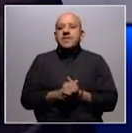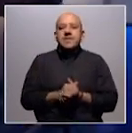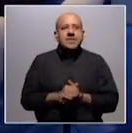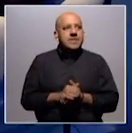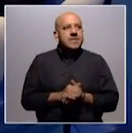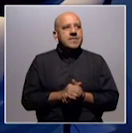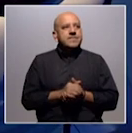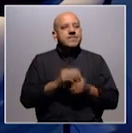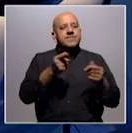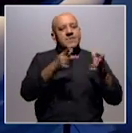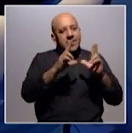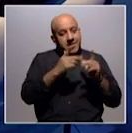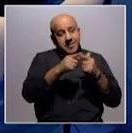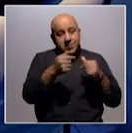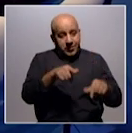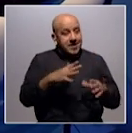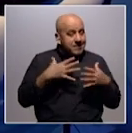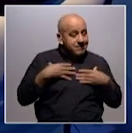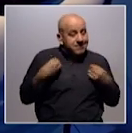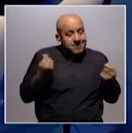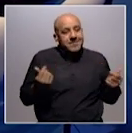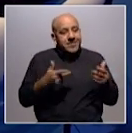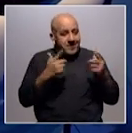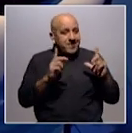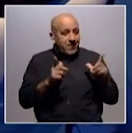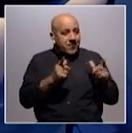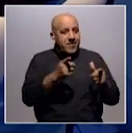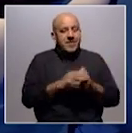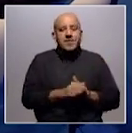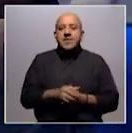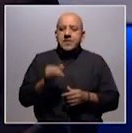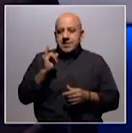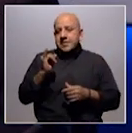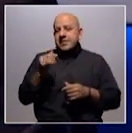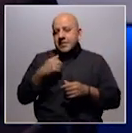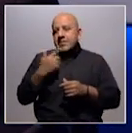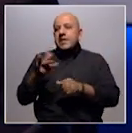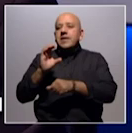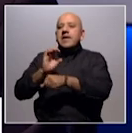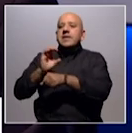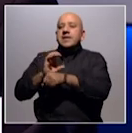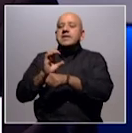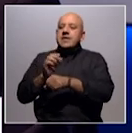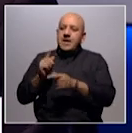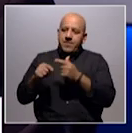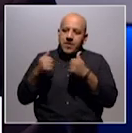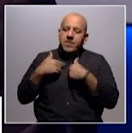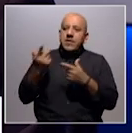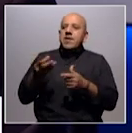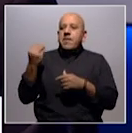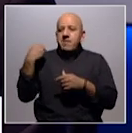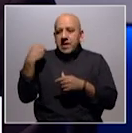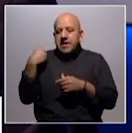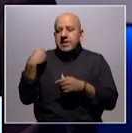como lo dice lo disfruta evidentemente esa llama sigue todavía así la clase me enciende media chispa me cansa